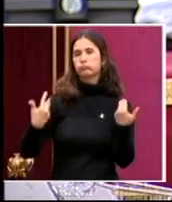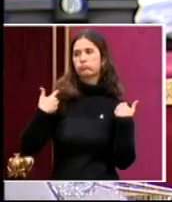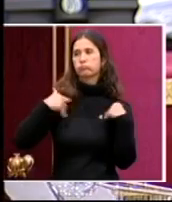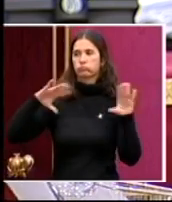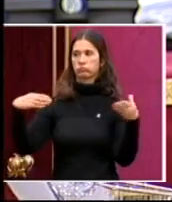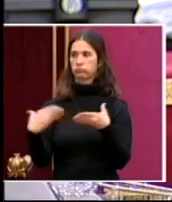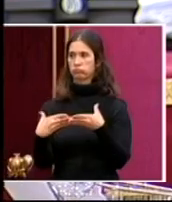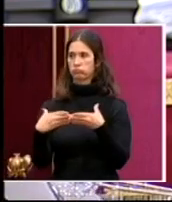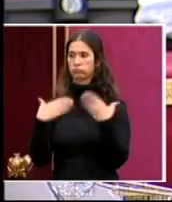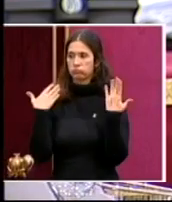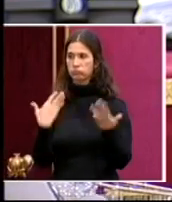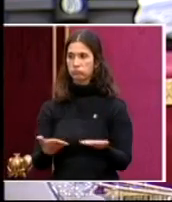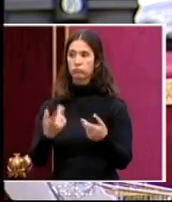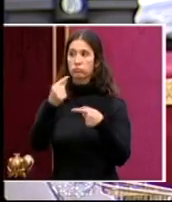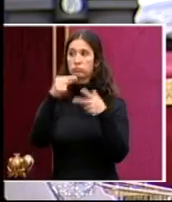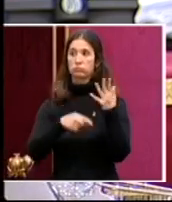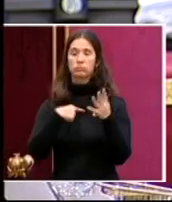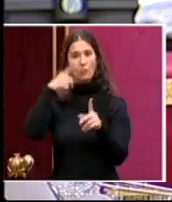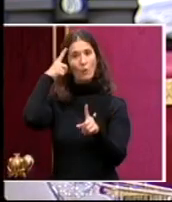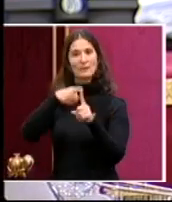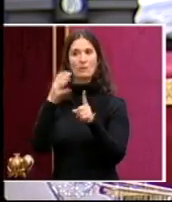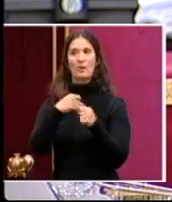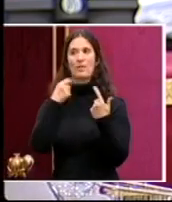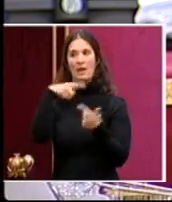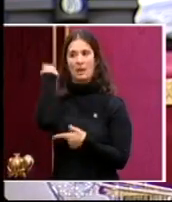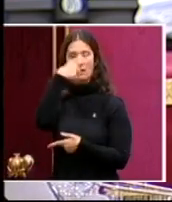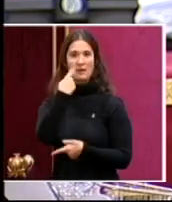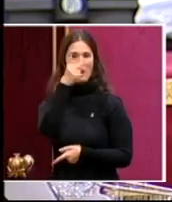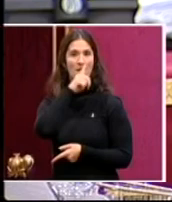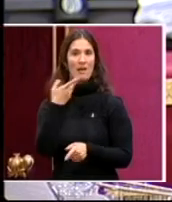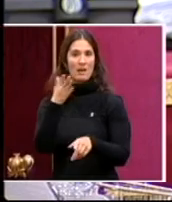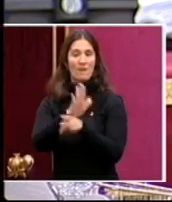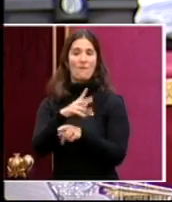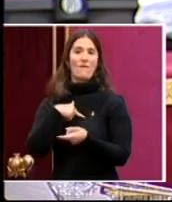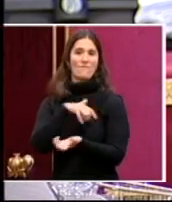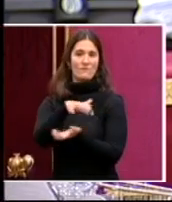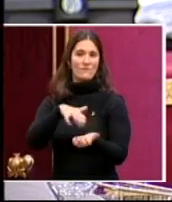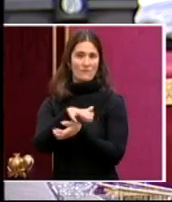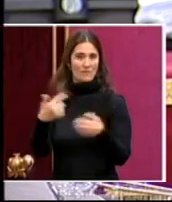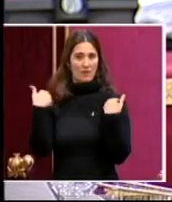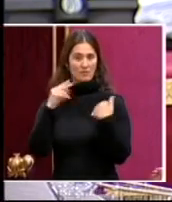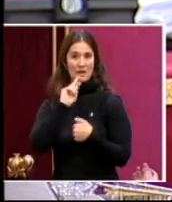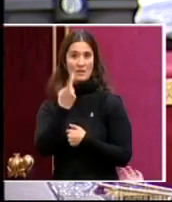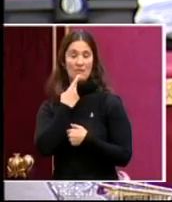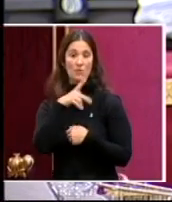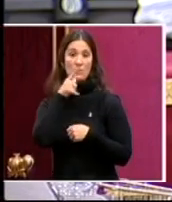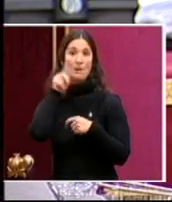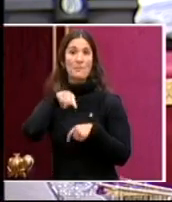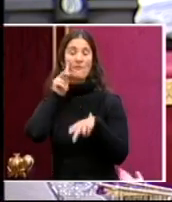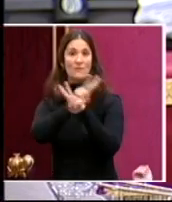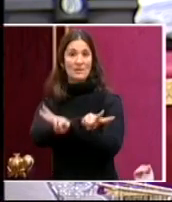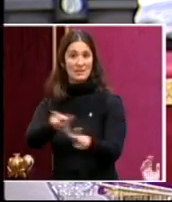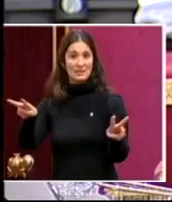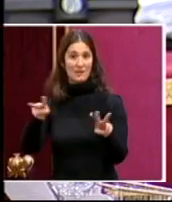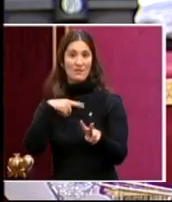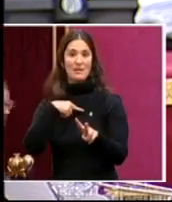trans. El evento tiene como finalidad darle rostro y voz a aquellas víctimas de la violencia transfóbica, así como hacer visible nuestra